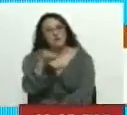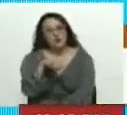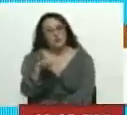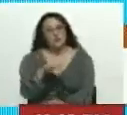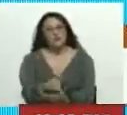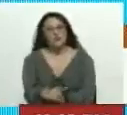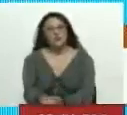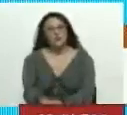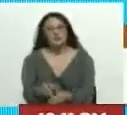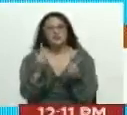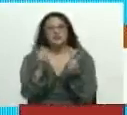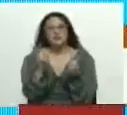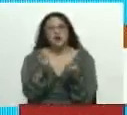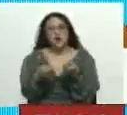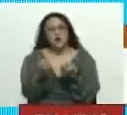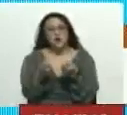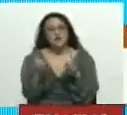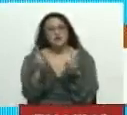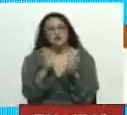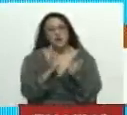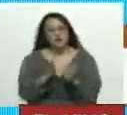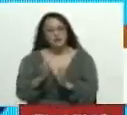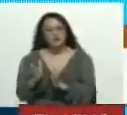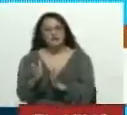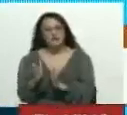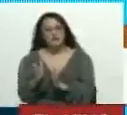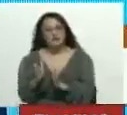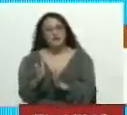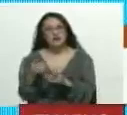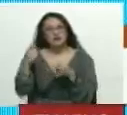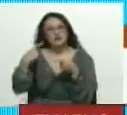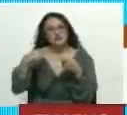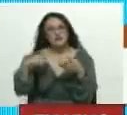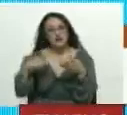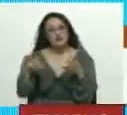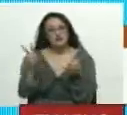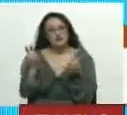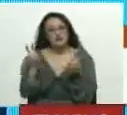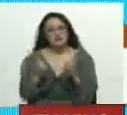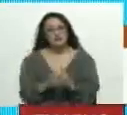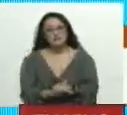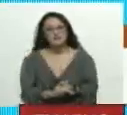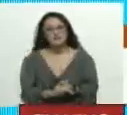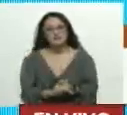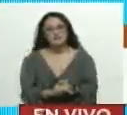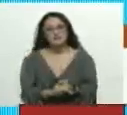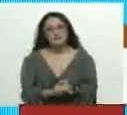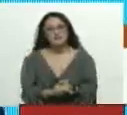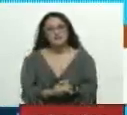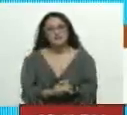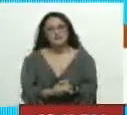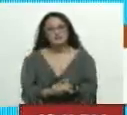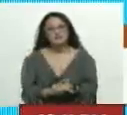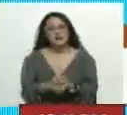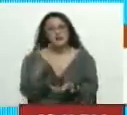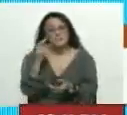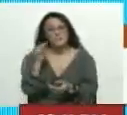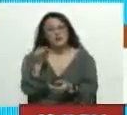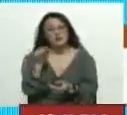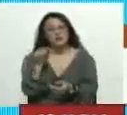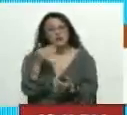en materia económica en materia organizacional en distintos ámbitos y por eso queridos compañeros del mundo